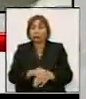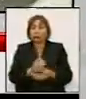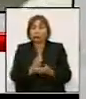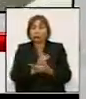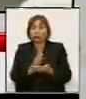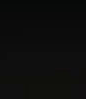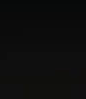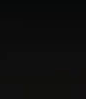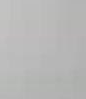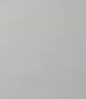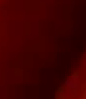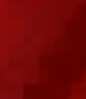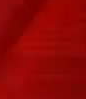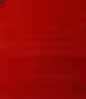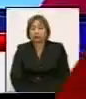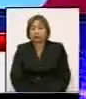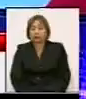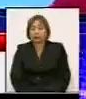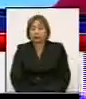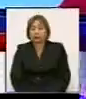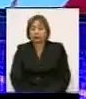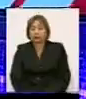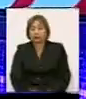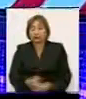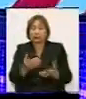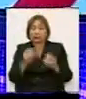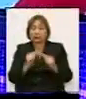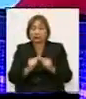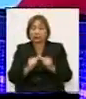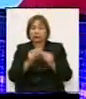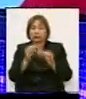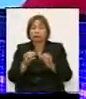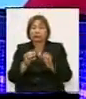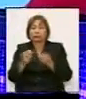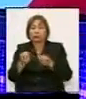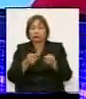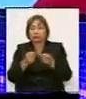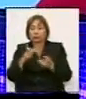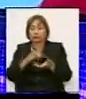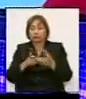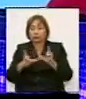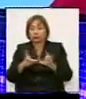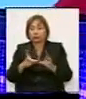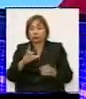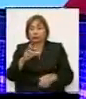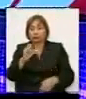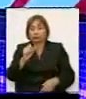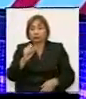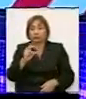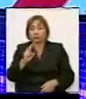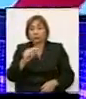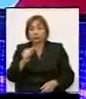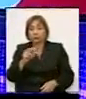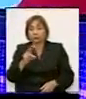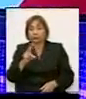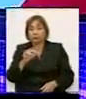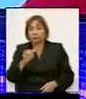de este homenaje, además, obviamente, del titular del Poder Legislativo, Daniel Salaverry Villa,